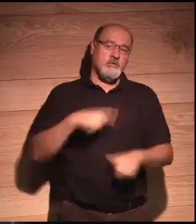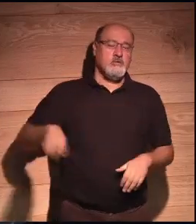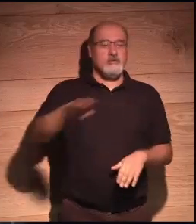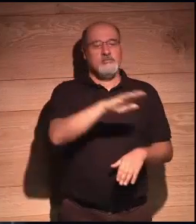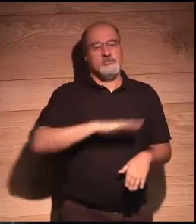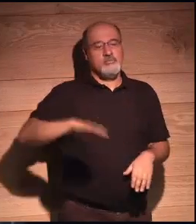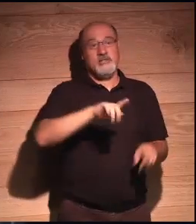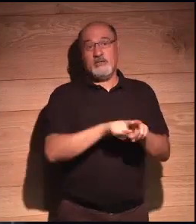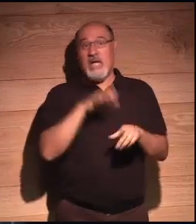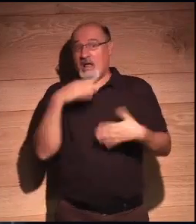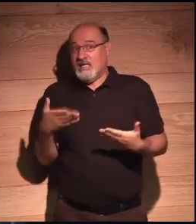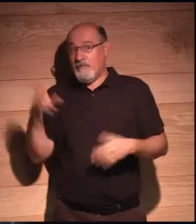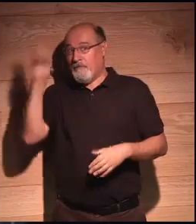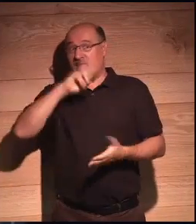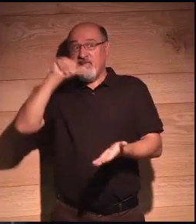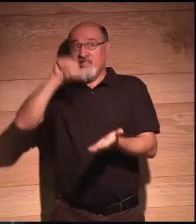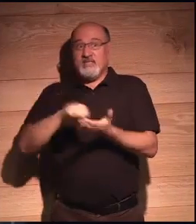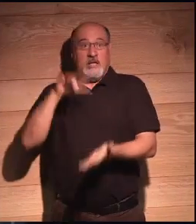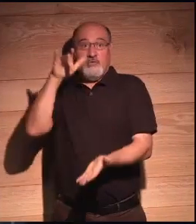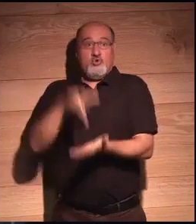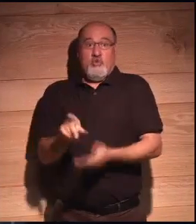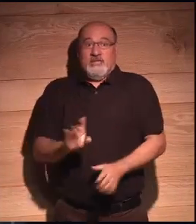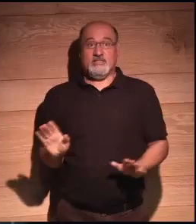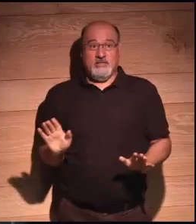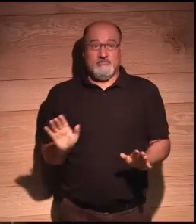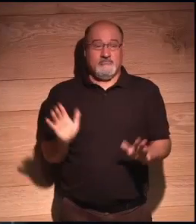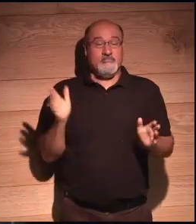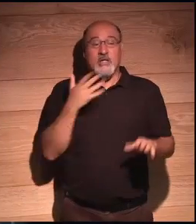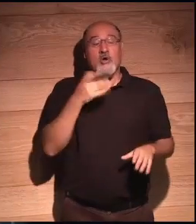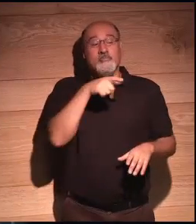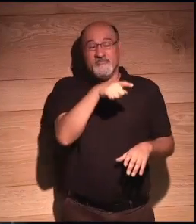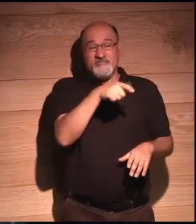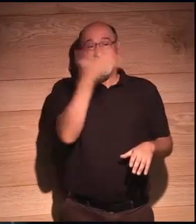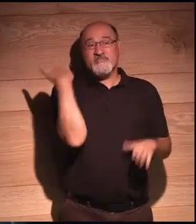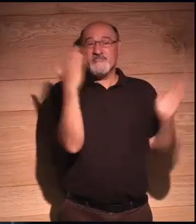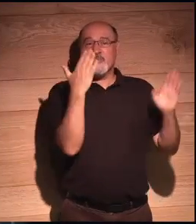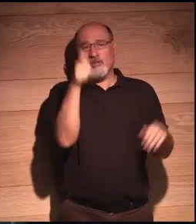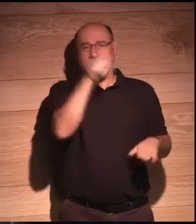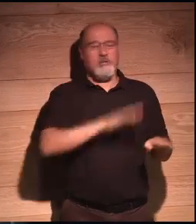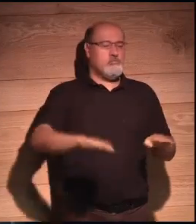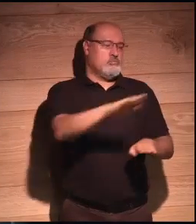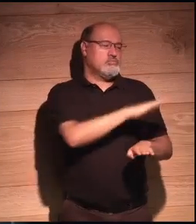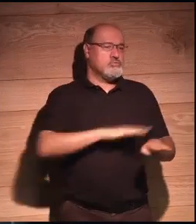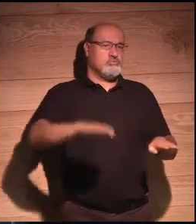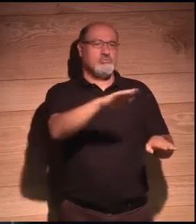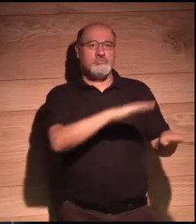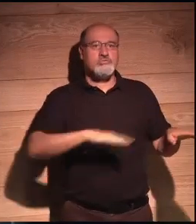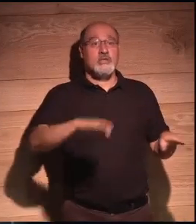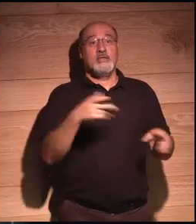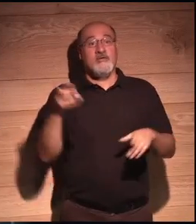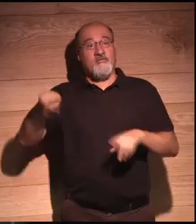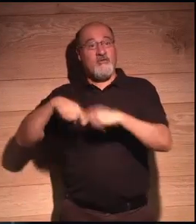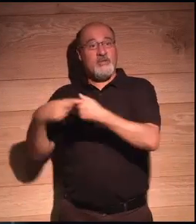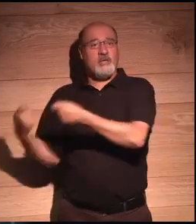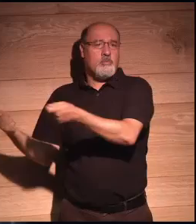Con Madrid Central esto no pasaría, pero bueno, y entonces se queda dando vueltas a la manzana y mientras tanto entraban a comprar y salían,